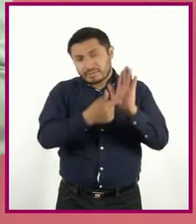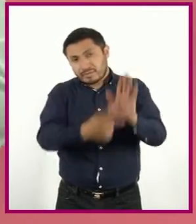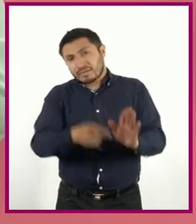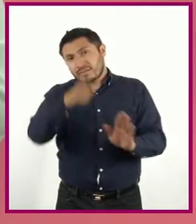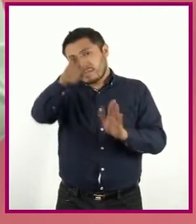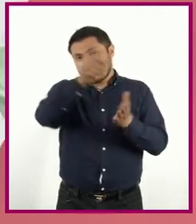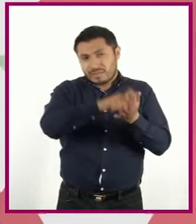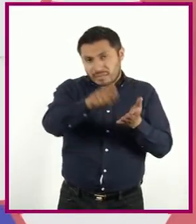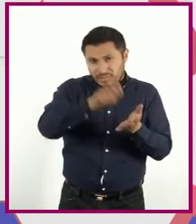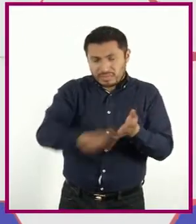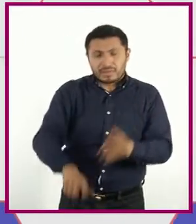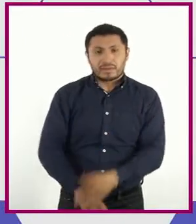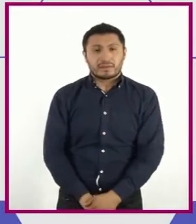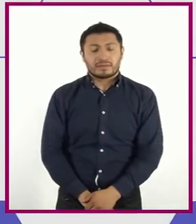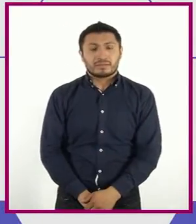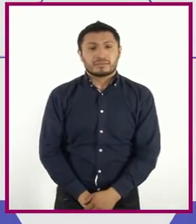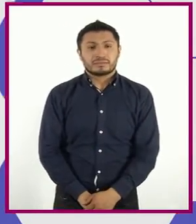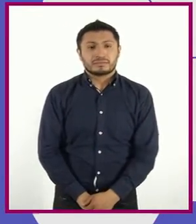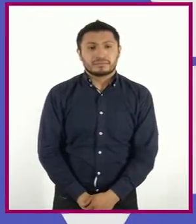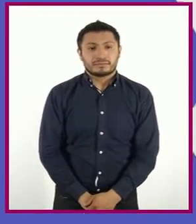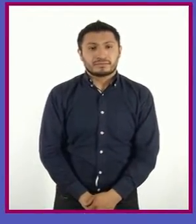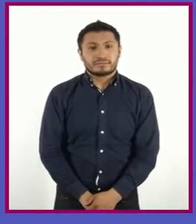nota.